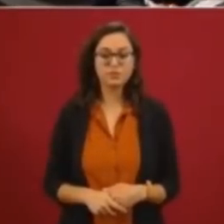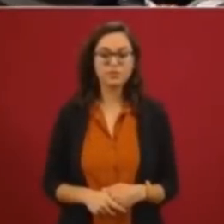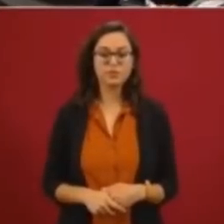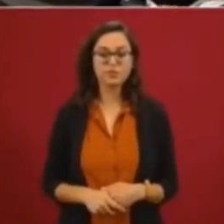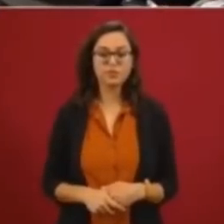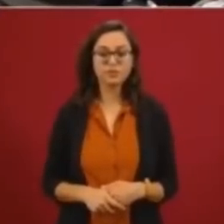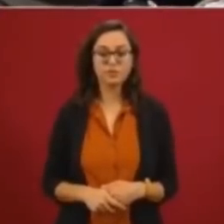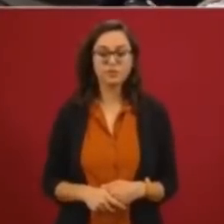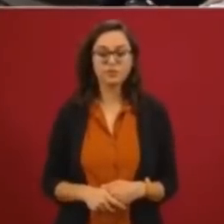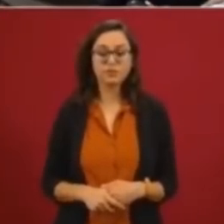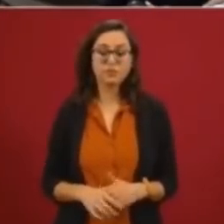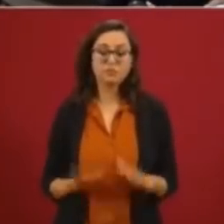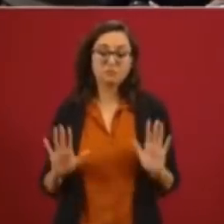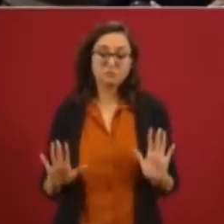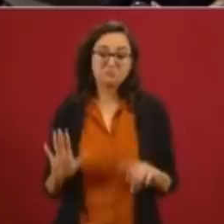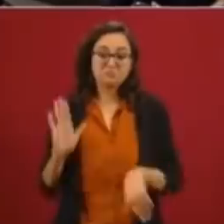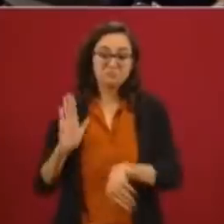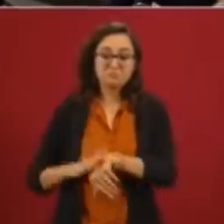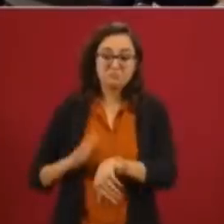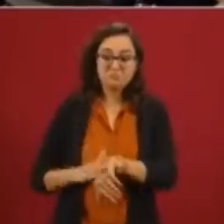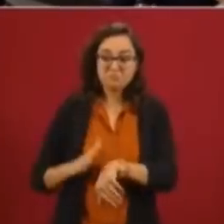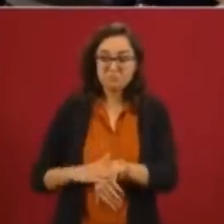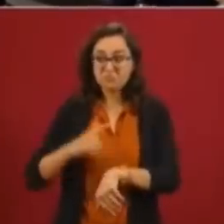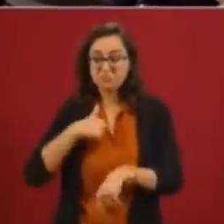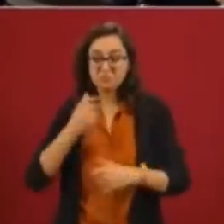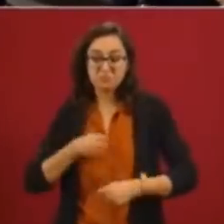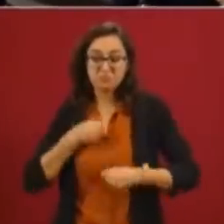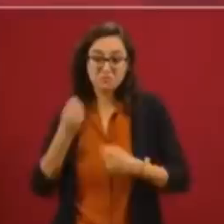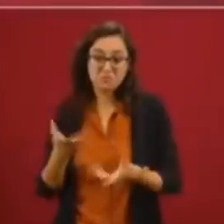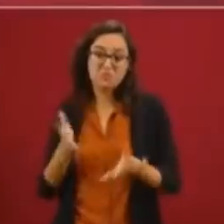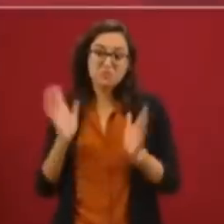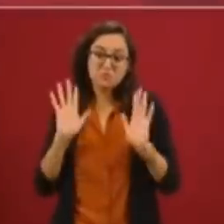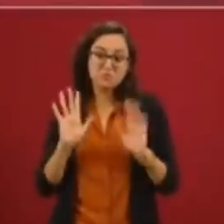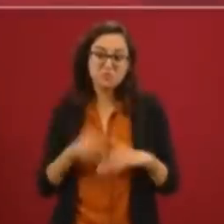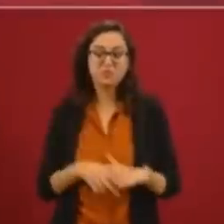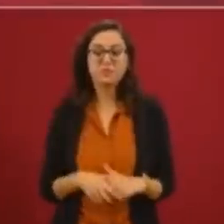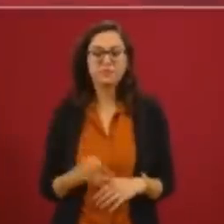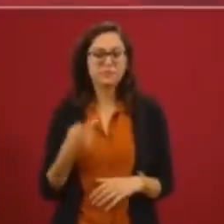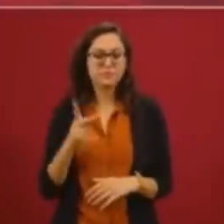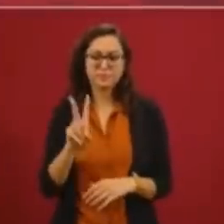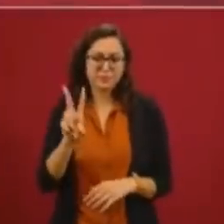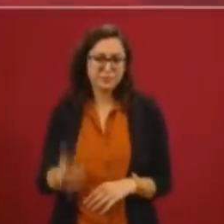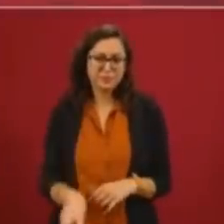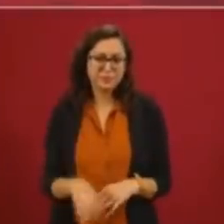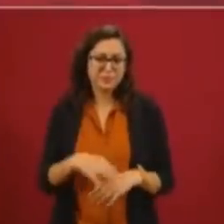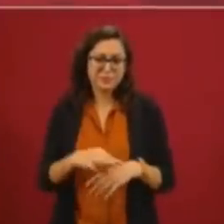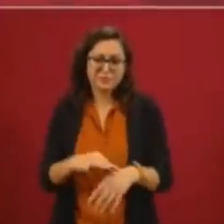me llaman a declarar. Pero es decir la verdad, pues.